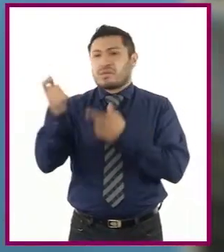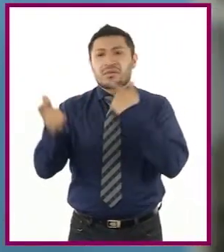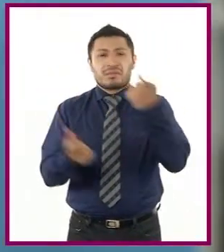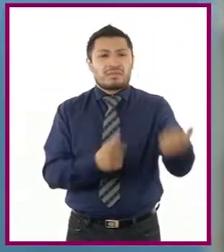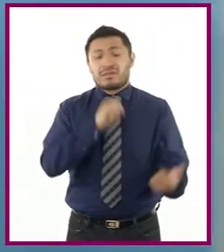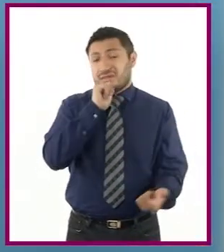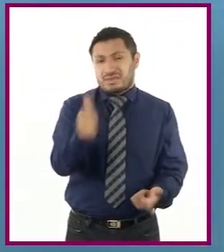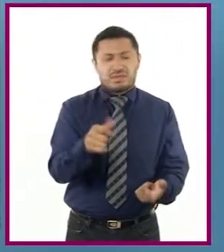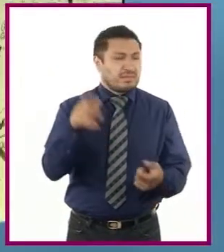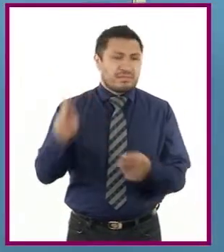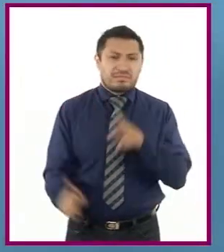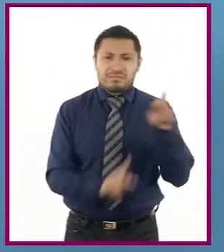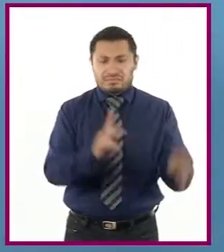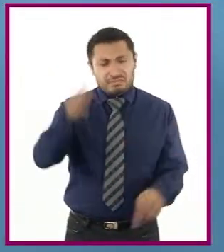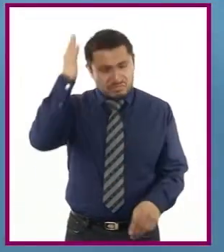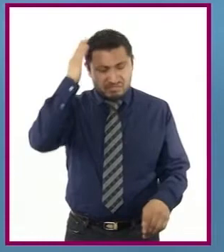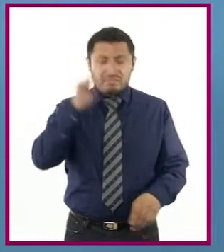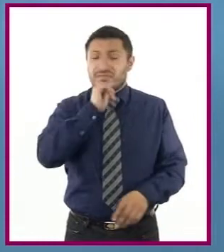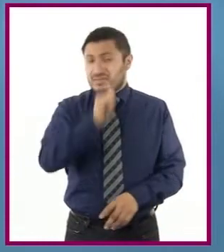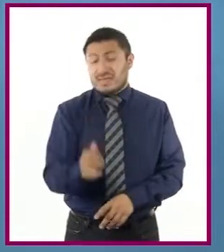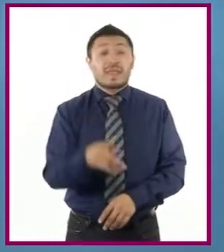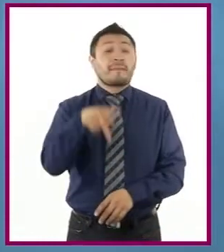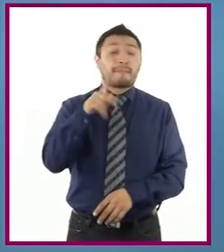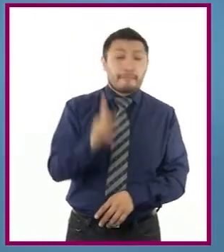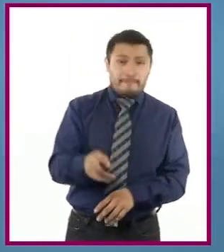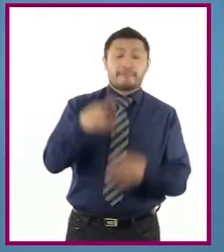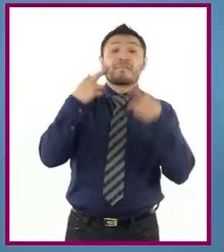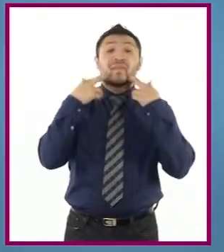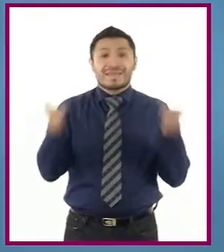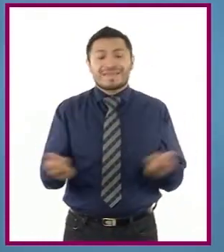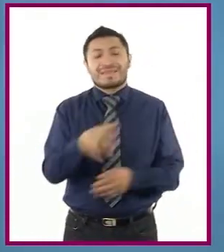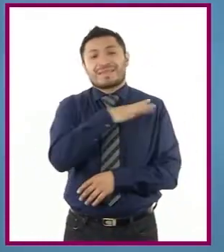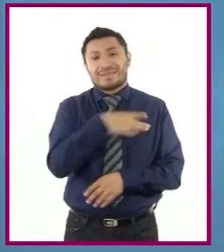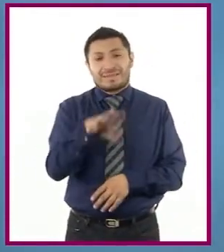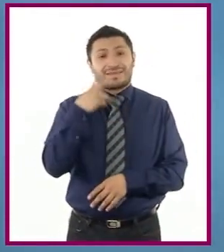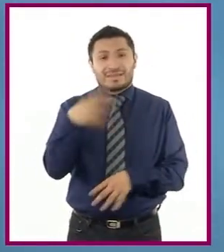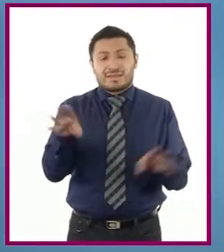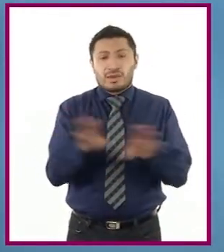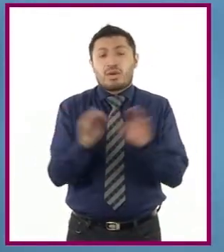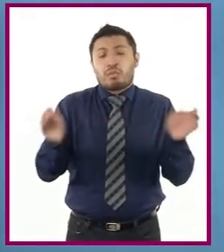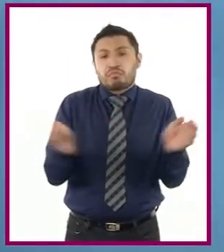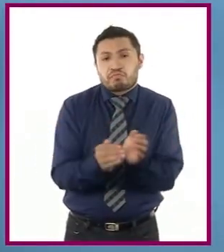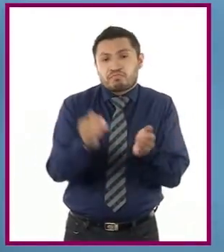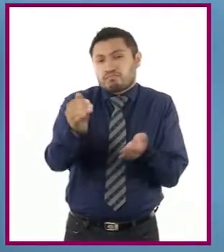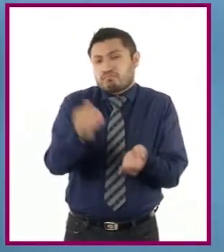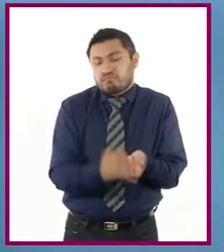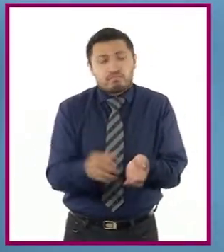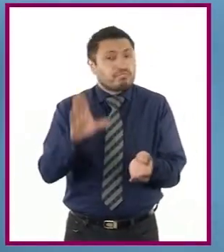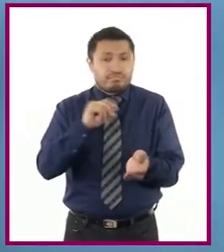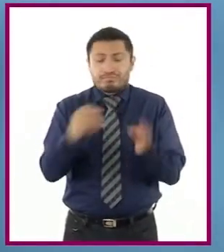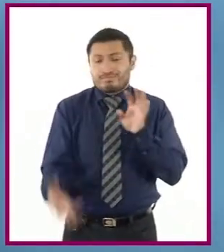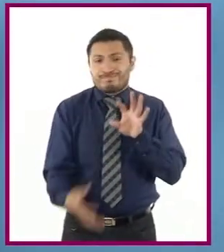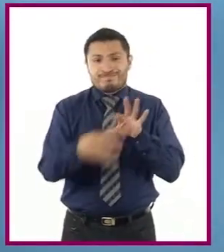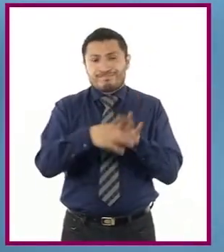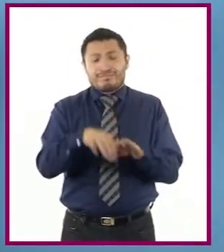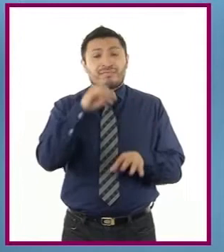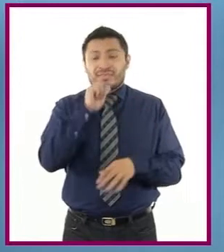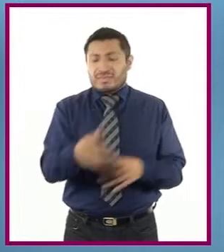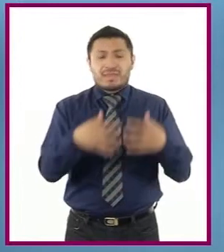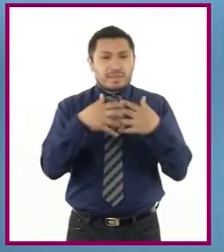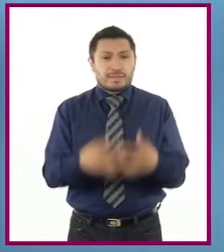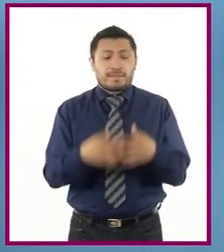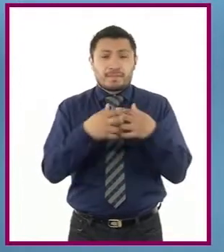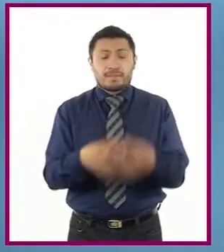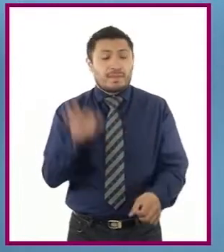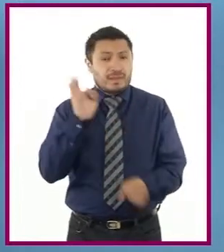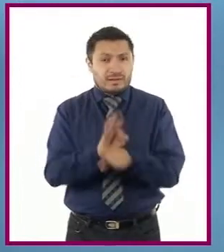a ningún pueblo o cacique, aunque los ranchos por lo general eran muy pequeños y no estaban ligados a un sistema corporativo que